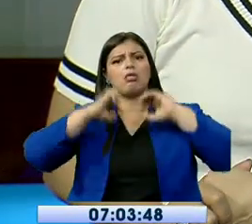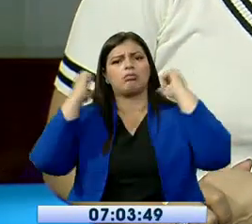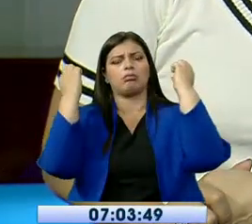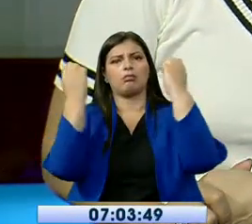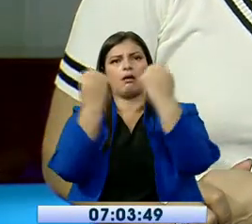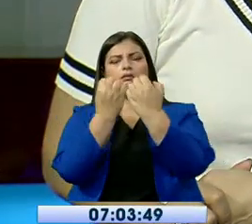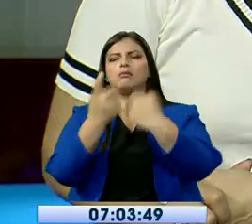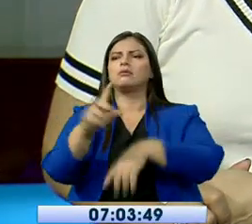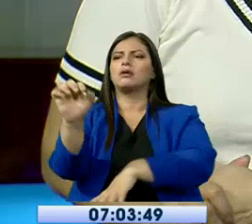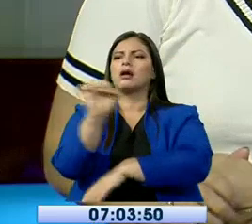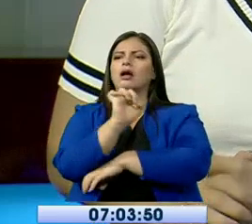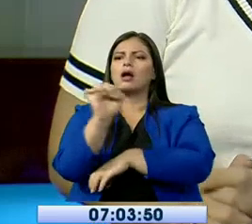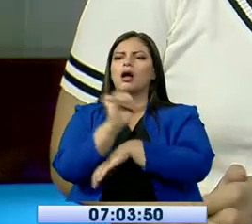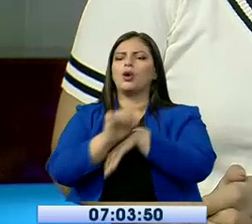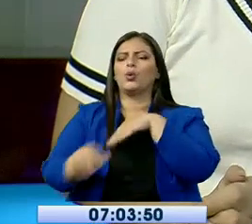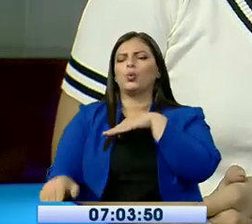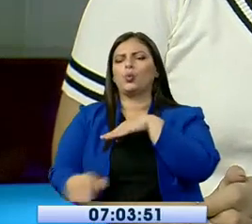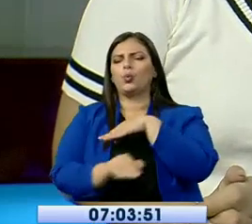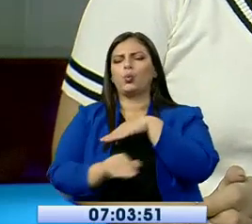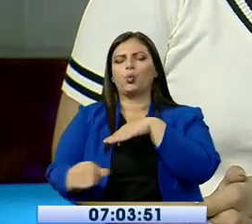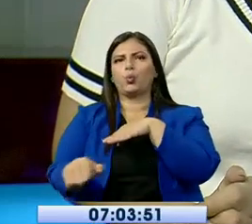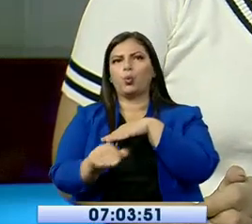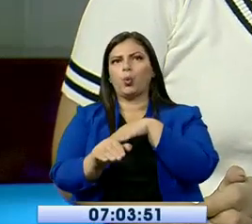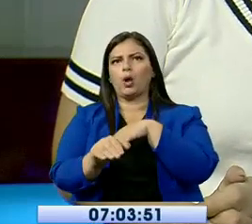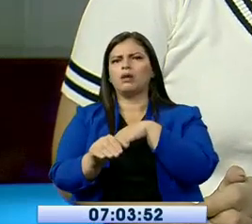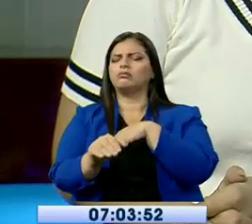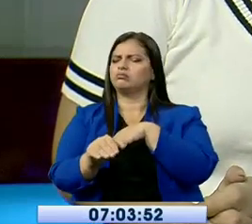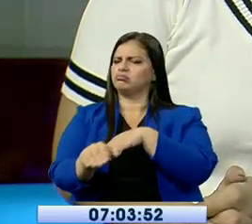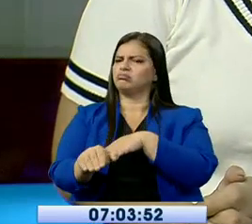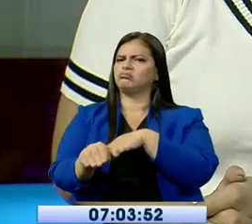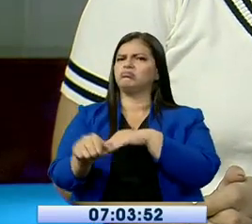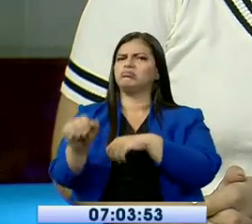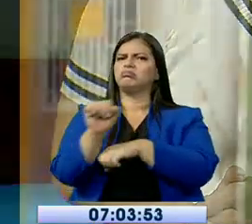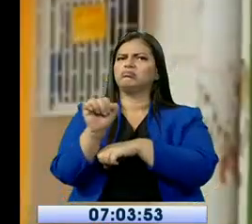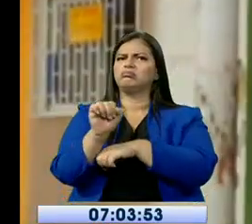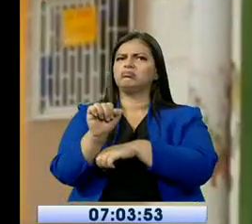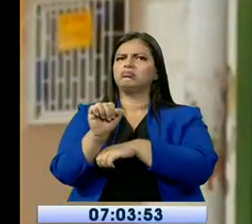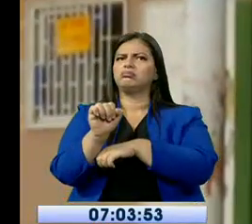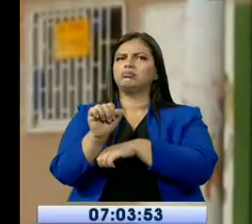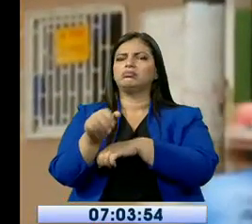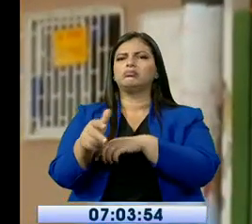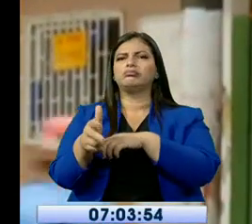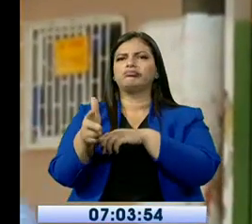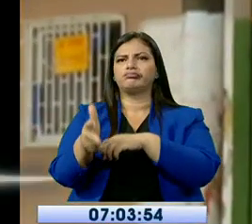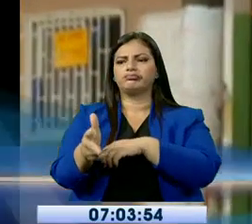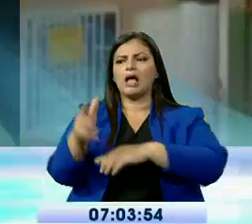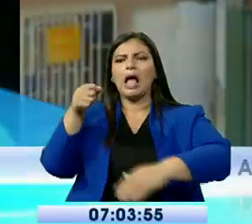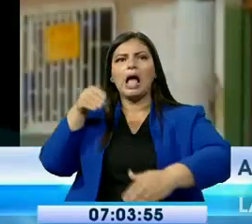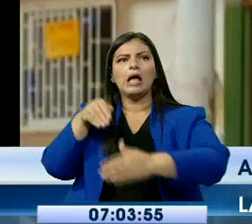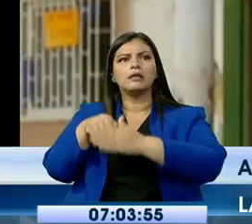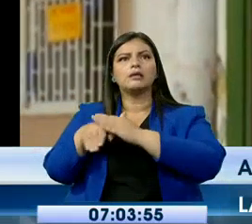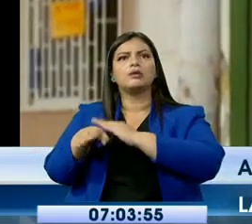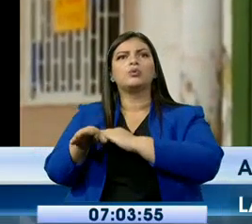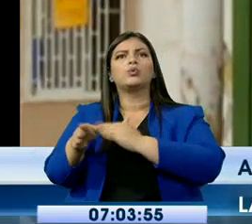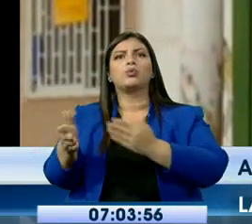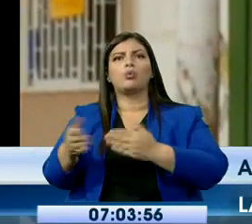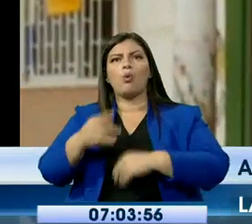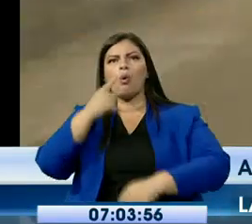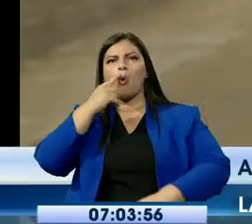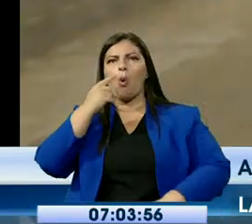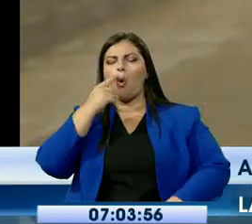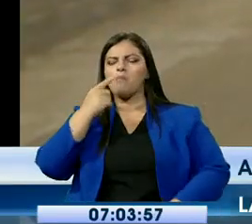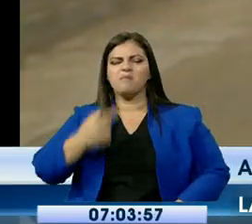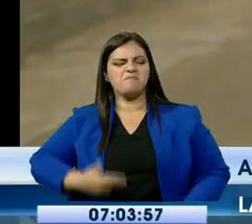crimen habría ocurrido luego de una riña. El incidente inició fuera de un bar, donde según testigos